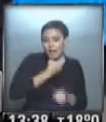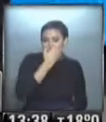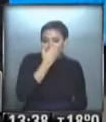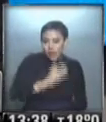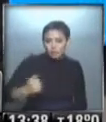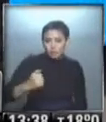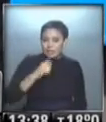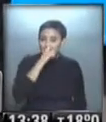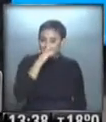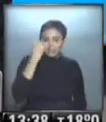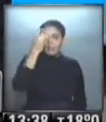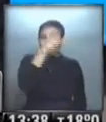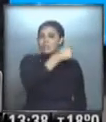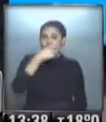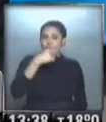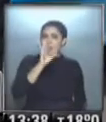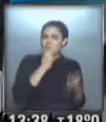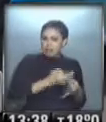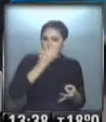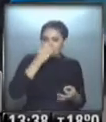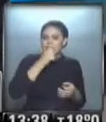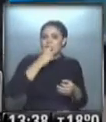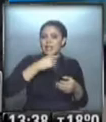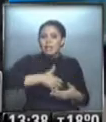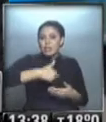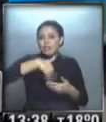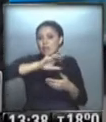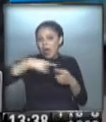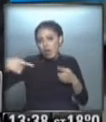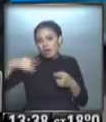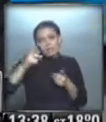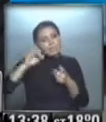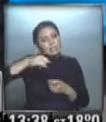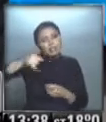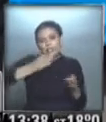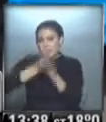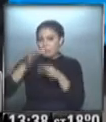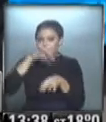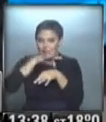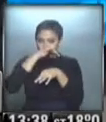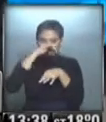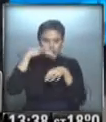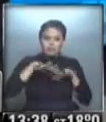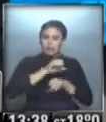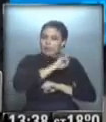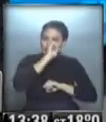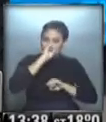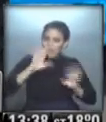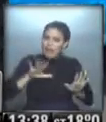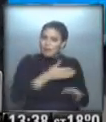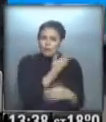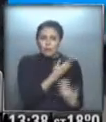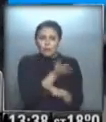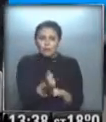bastante segura después sí o sí hay que ir al médico entonces realmente faltaban informar fue en un cuadro grave no